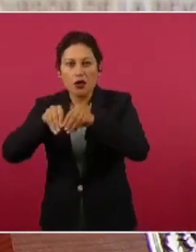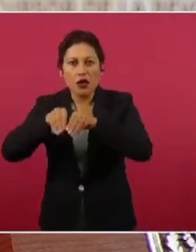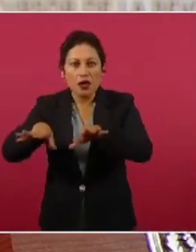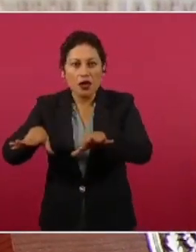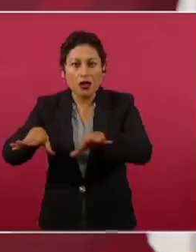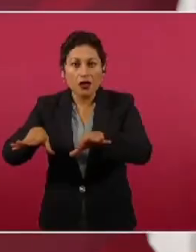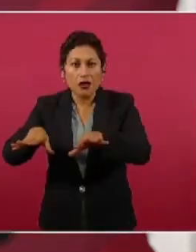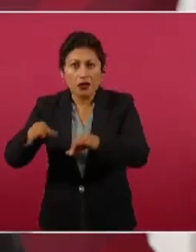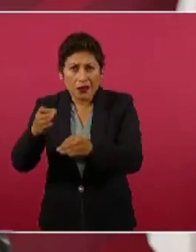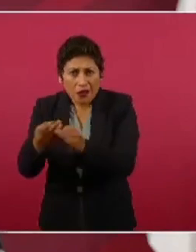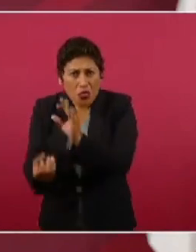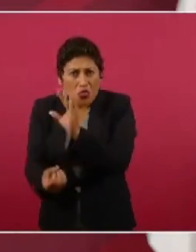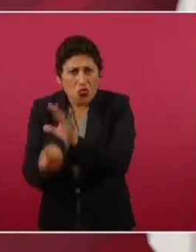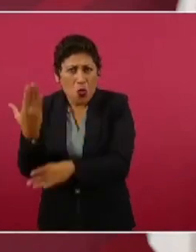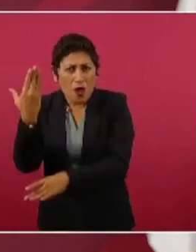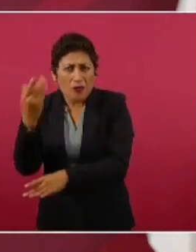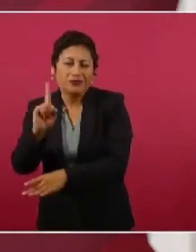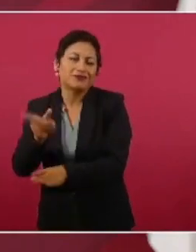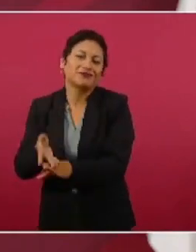y su